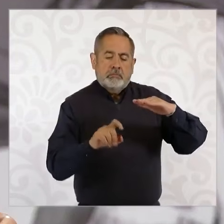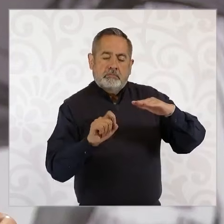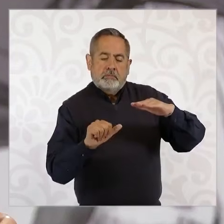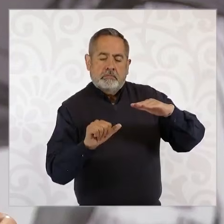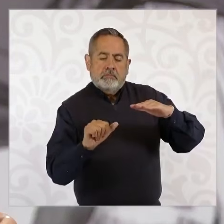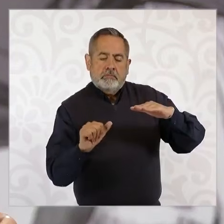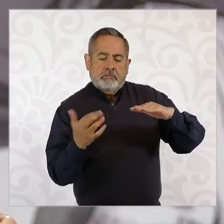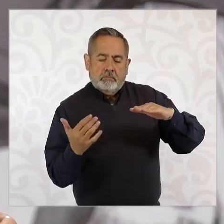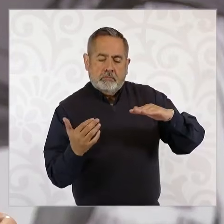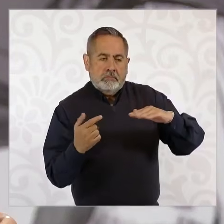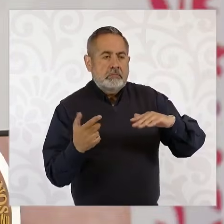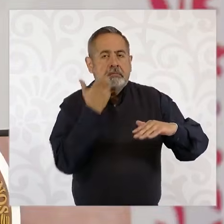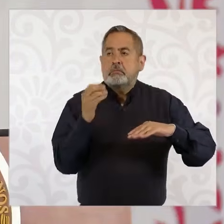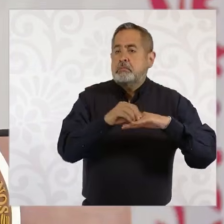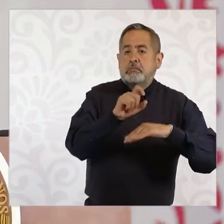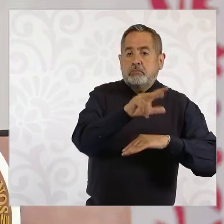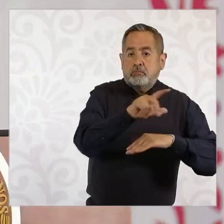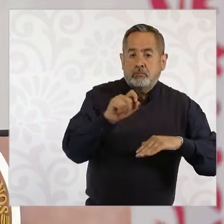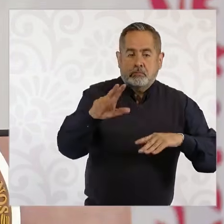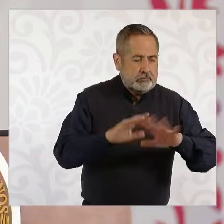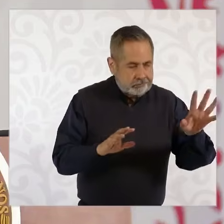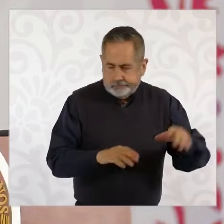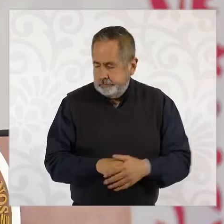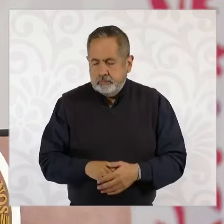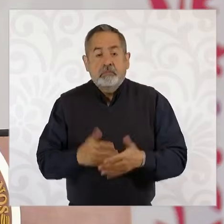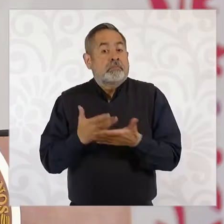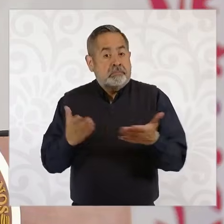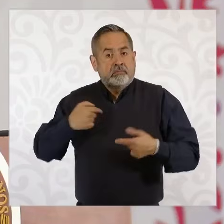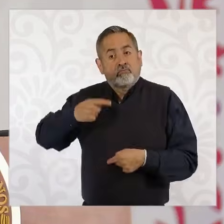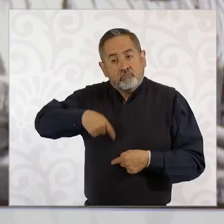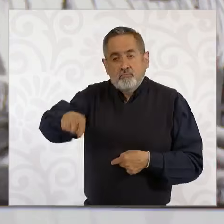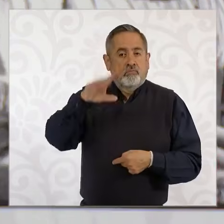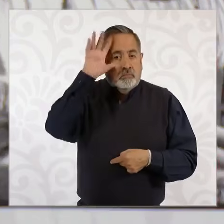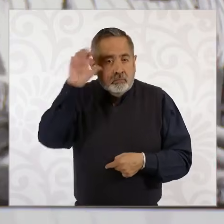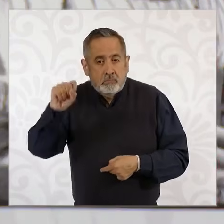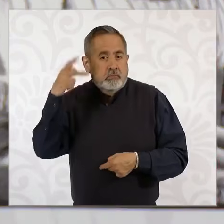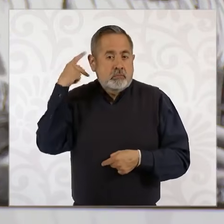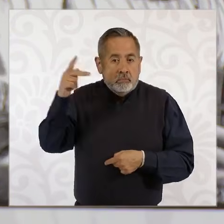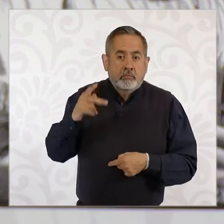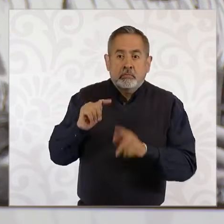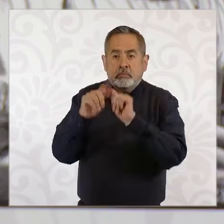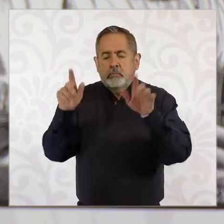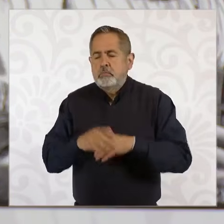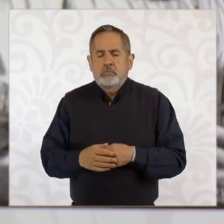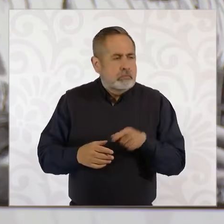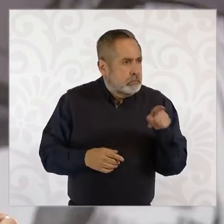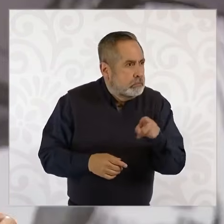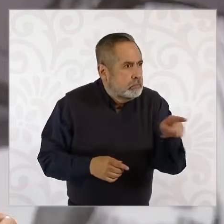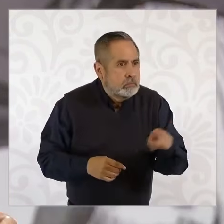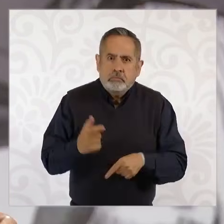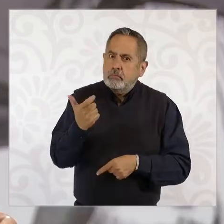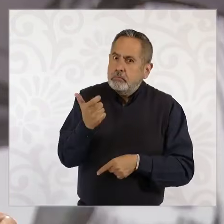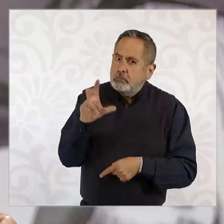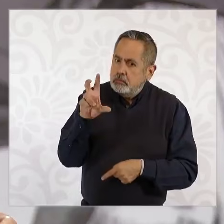26.50. Y ahora que fui de recorrido por Morelos, Puebla, Tlaxcala, algunas gasolineras a 30 pesos